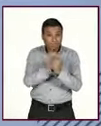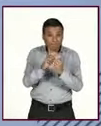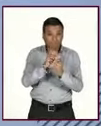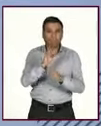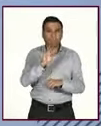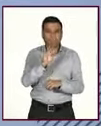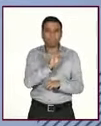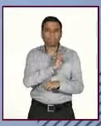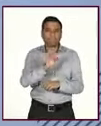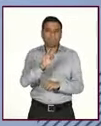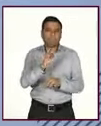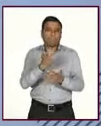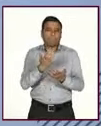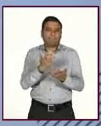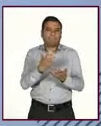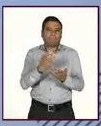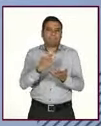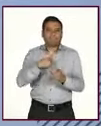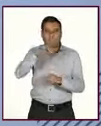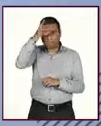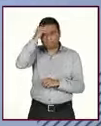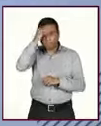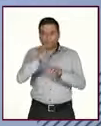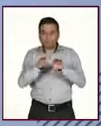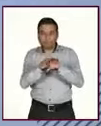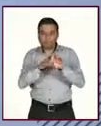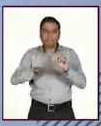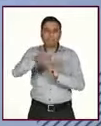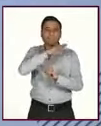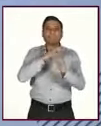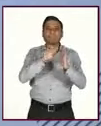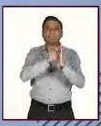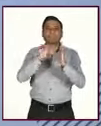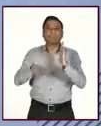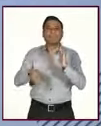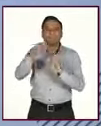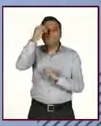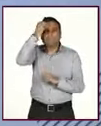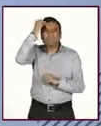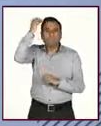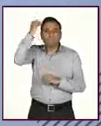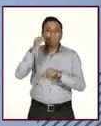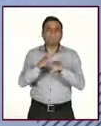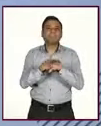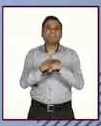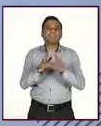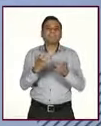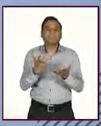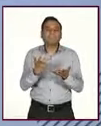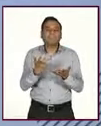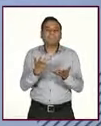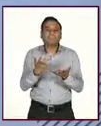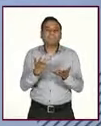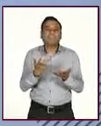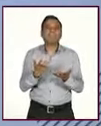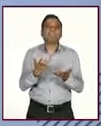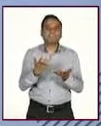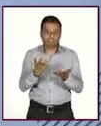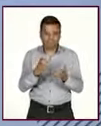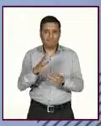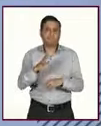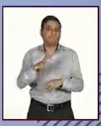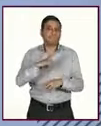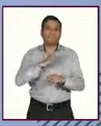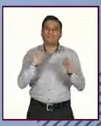otra circunstancia, ¿no? O sea, como en los bautizos, ¿no? Entonces, es como vamos, hacemos una